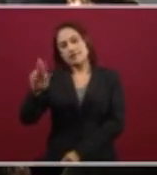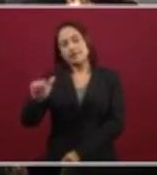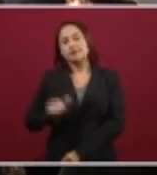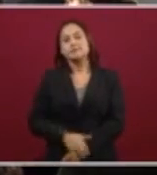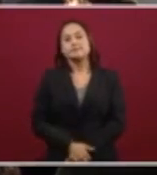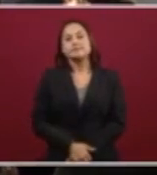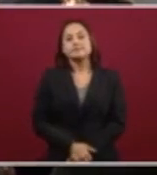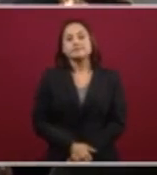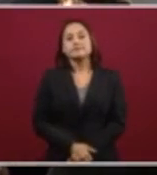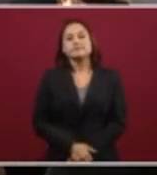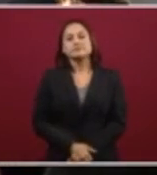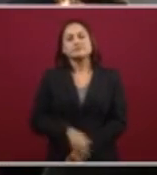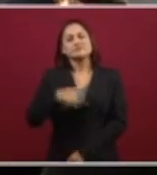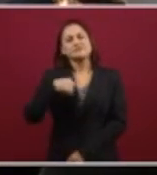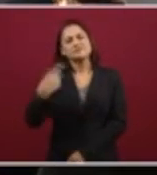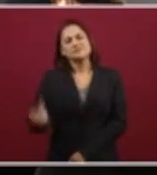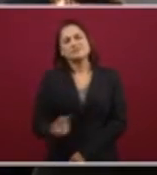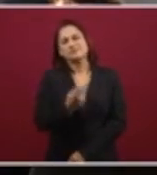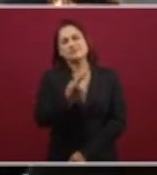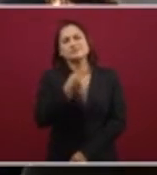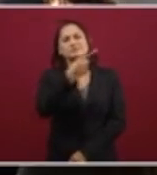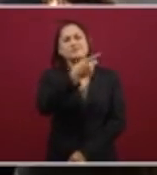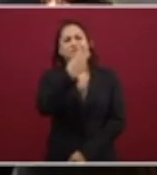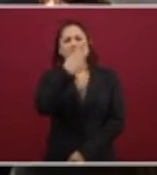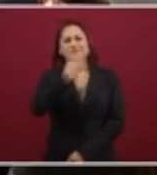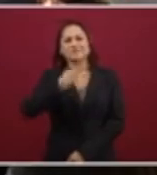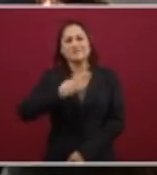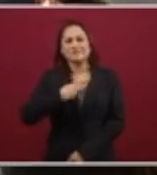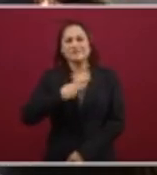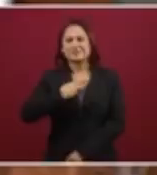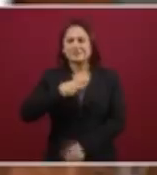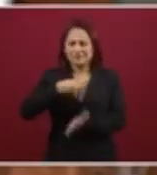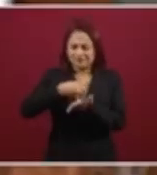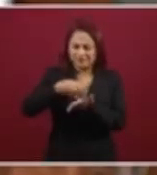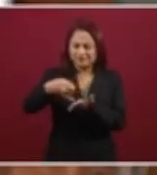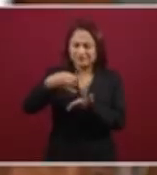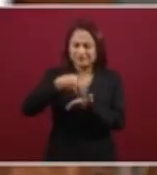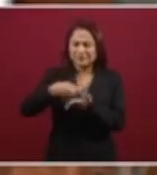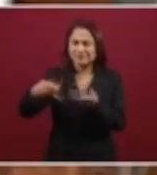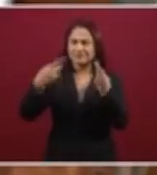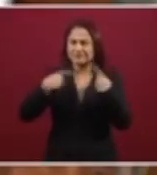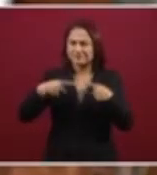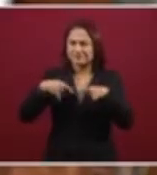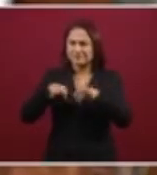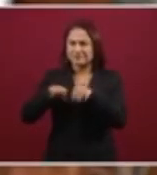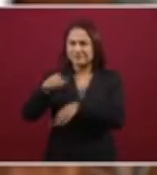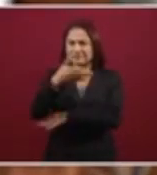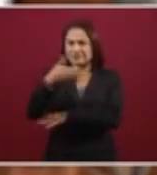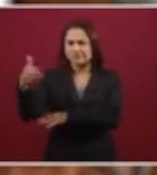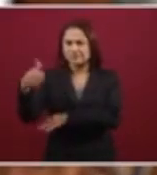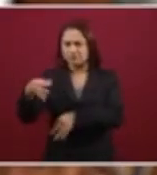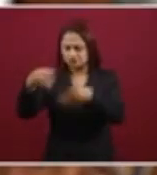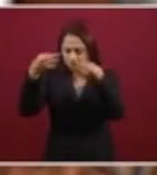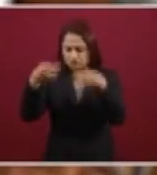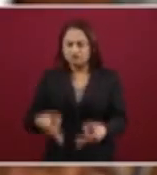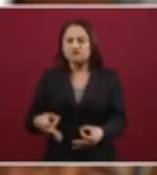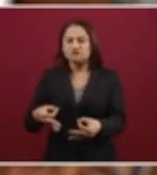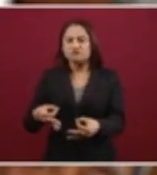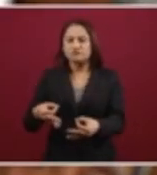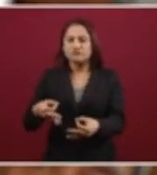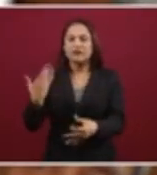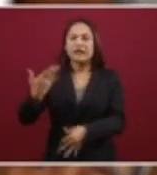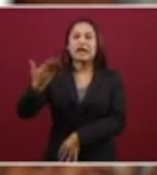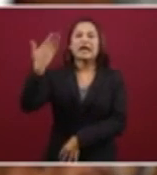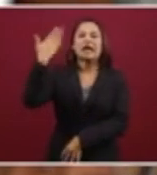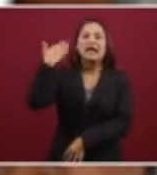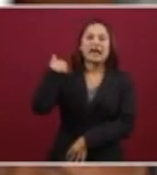dice agricultores reales y a cuántos de esos agricultores no reales se les daba históricamente el fertilizante?